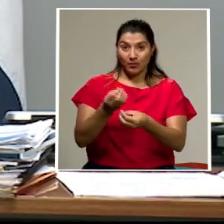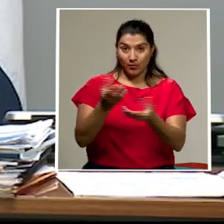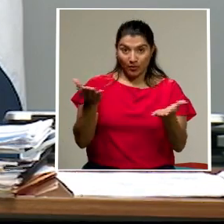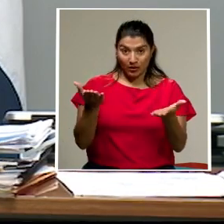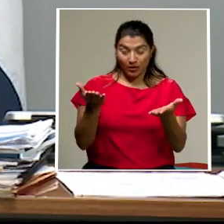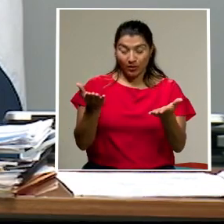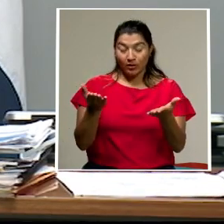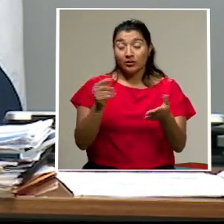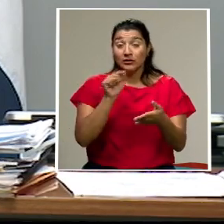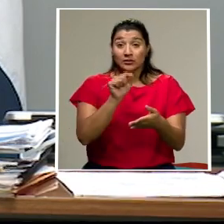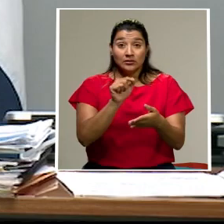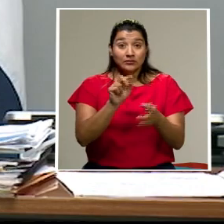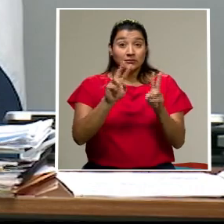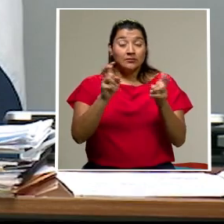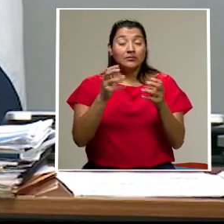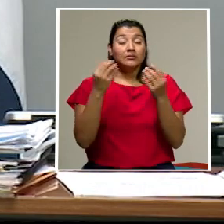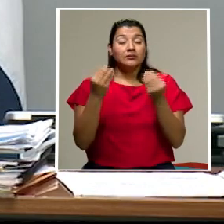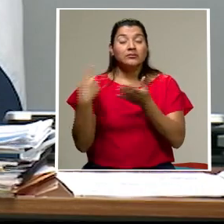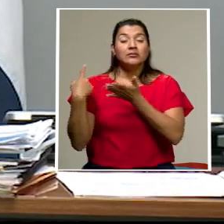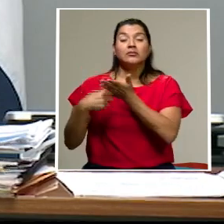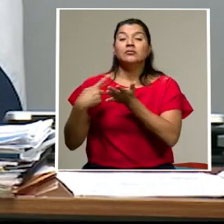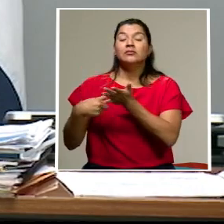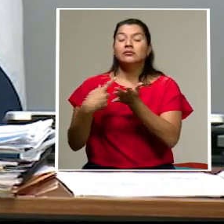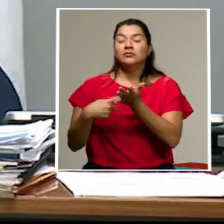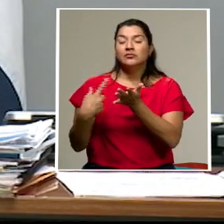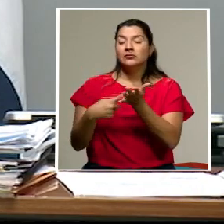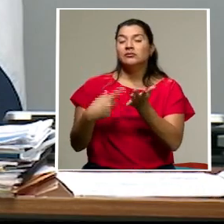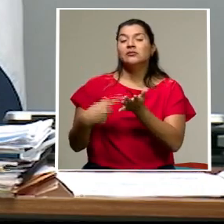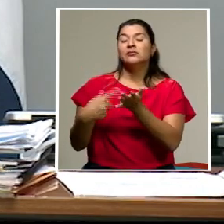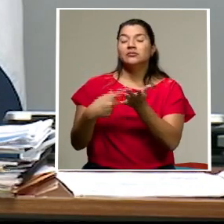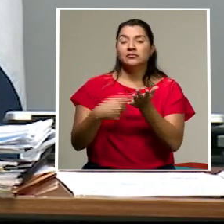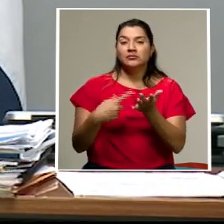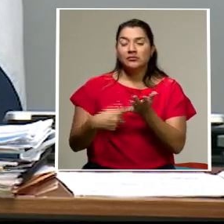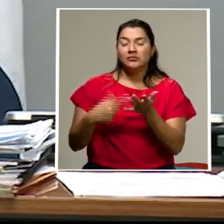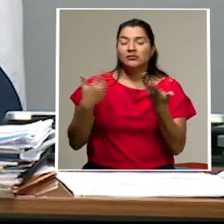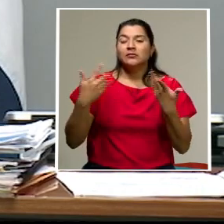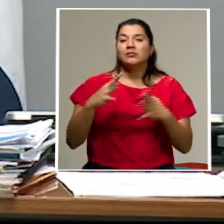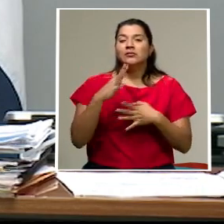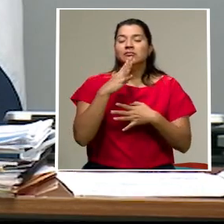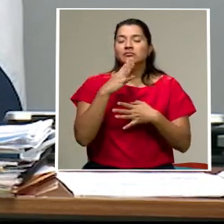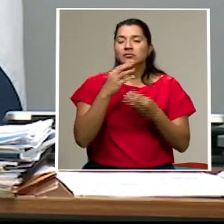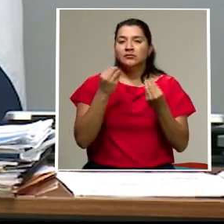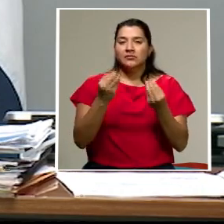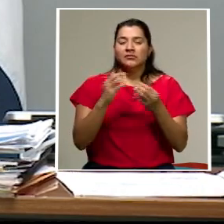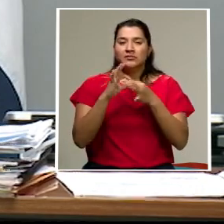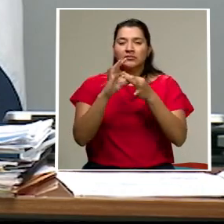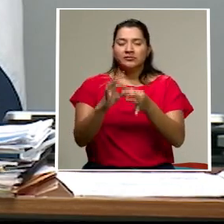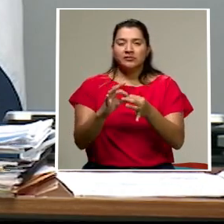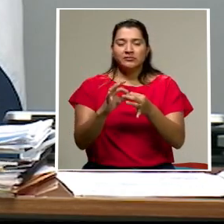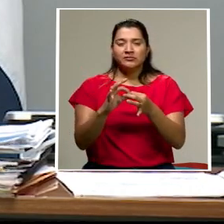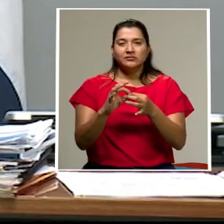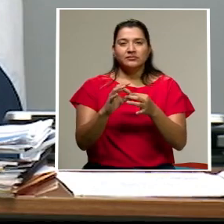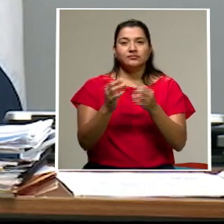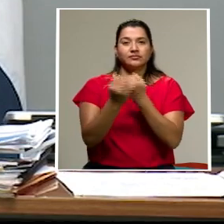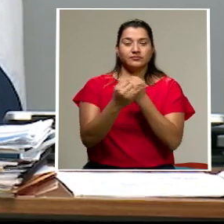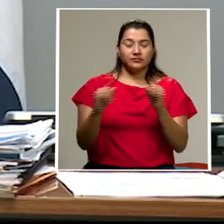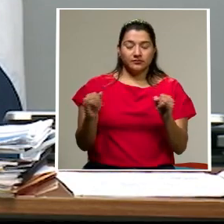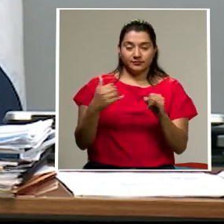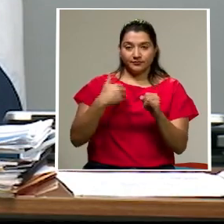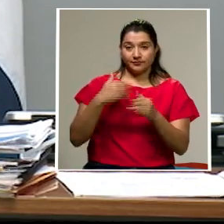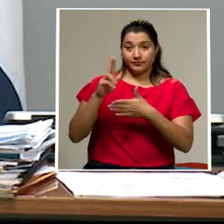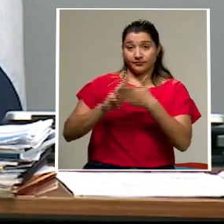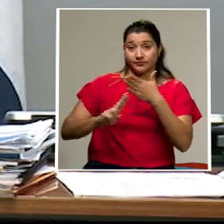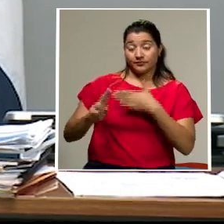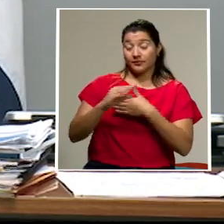sido discusión durante pues ya varias semanas. Se ha hablado mucho del tema de la autonomía universitaria y